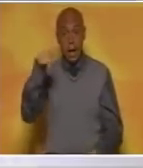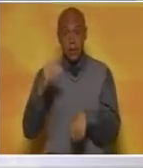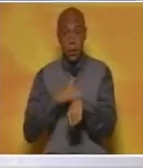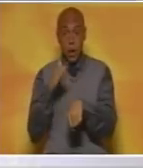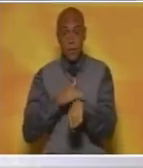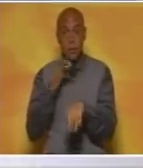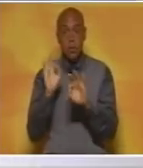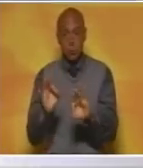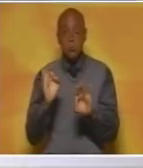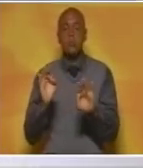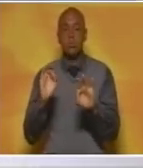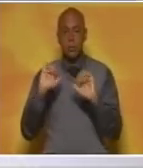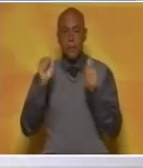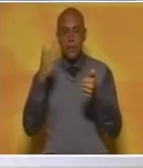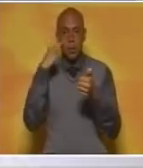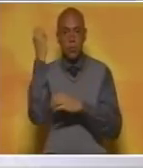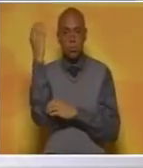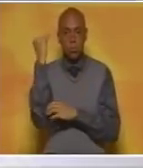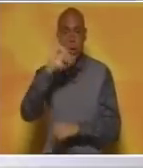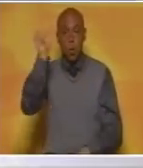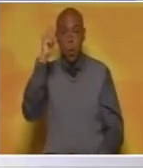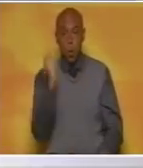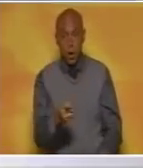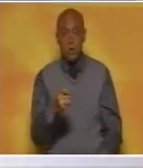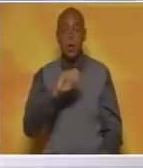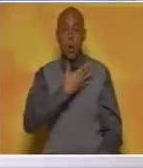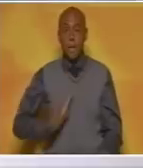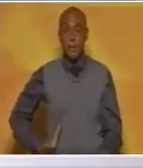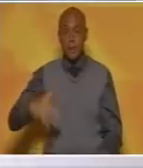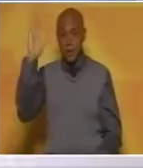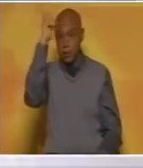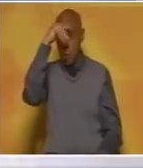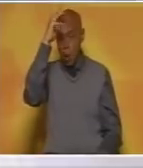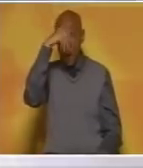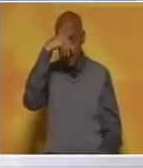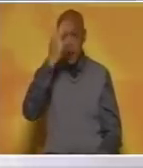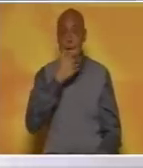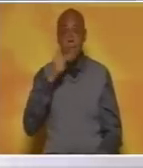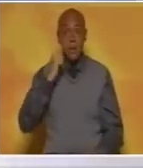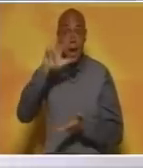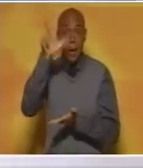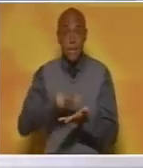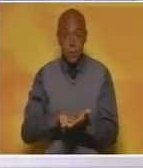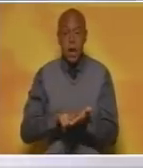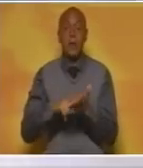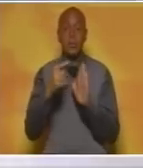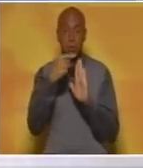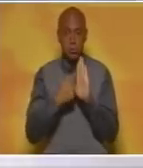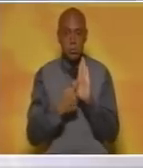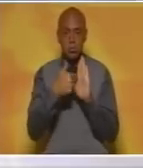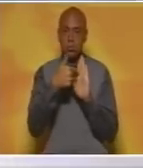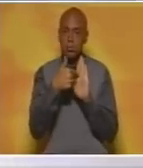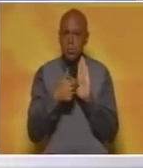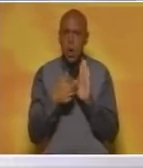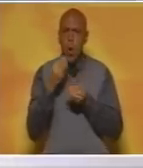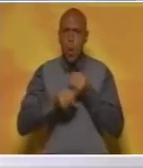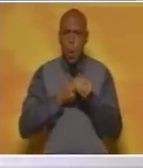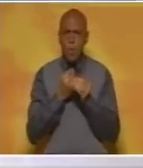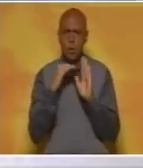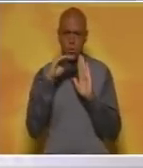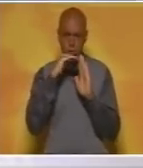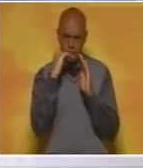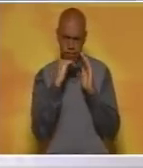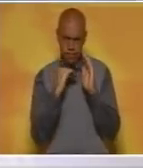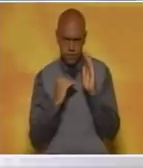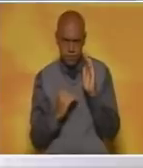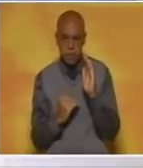un nuevo capítulo en el proceso de juicio político contra el presidente Donald Trump al aprobar las reglas a seguir en el procedimiento que se